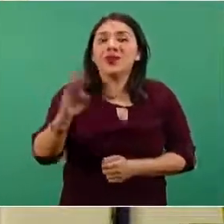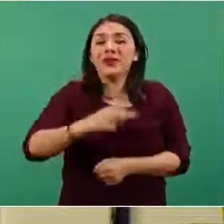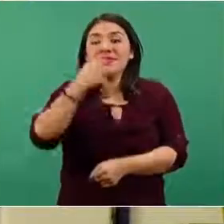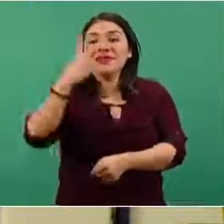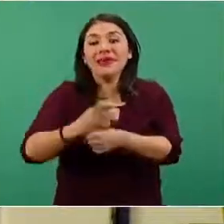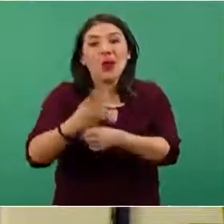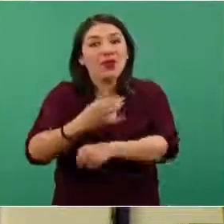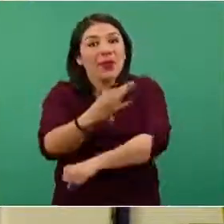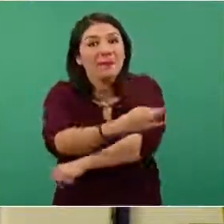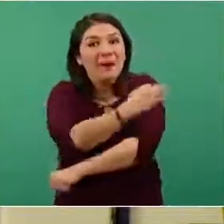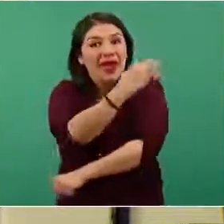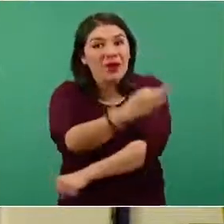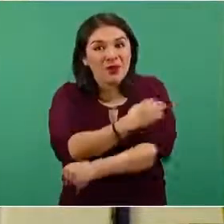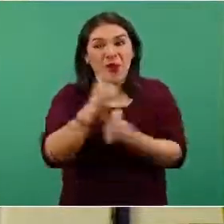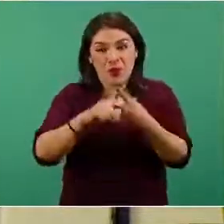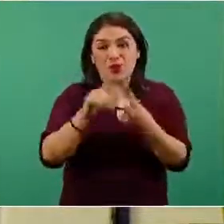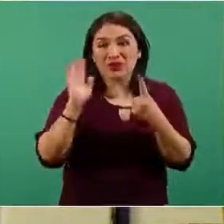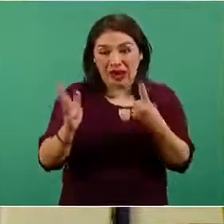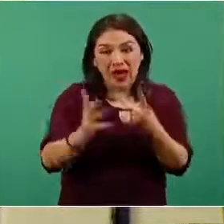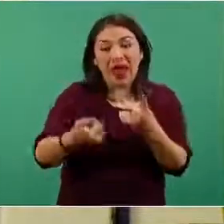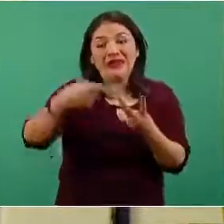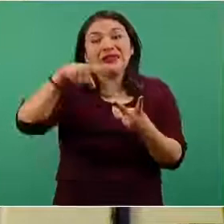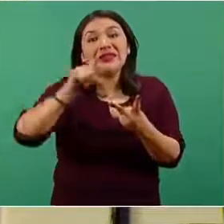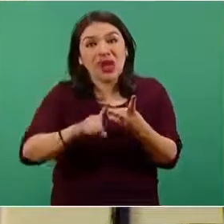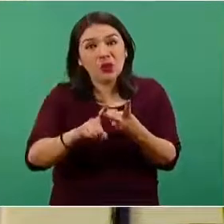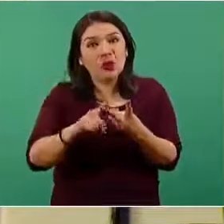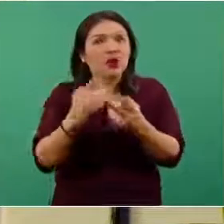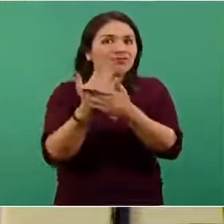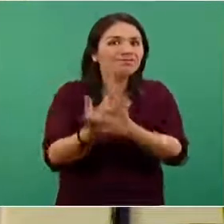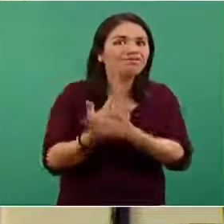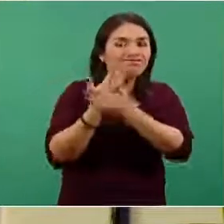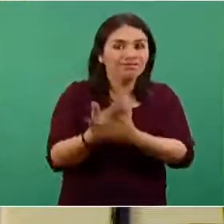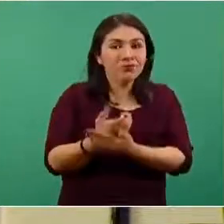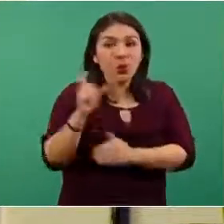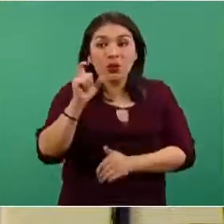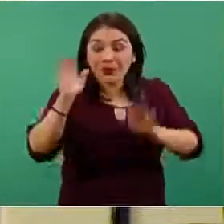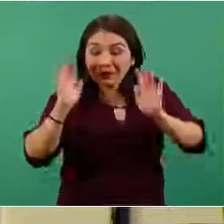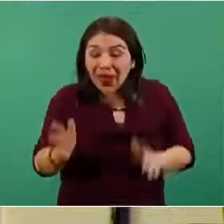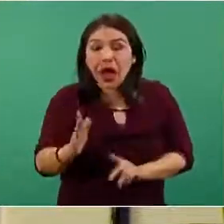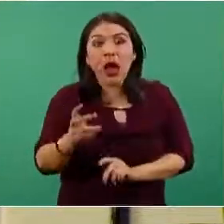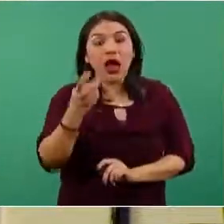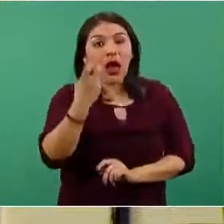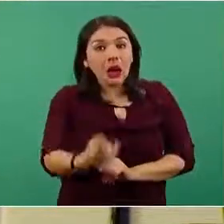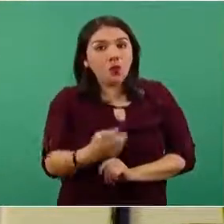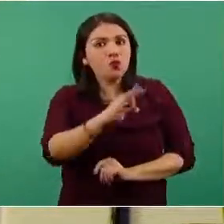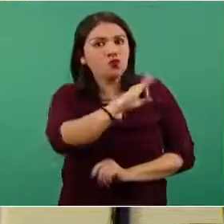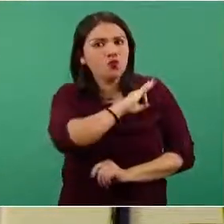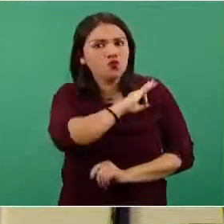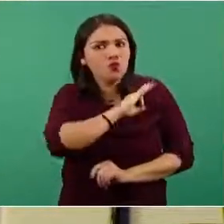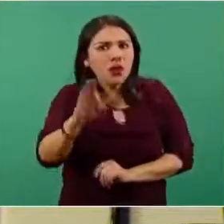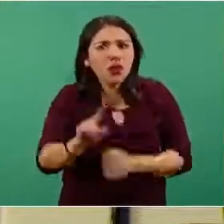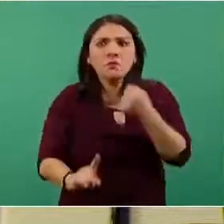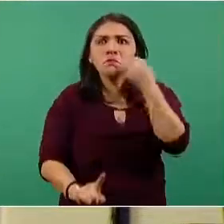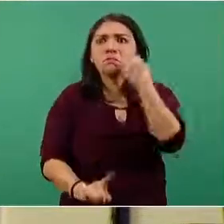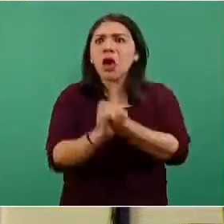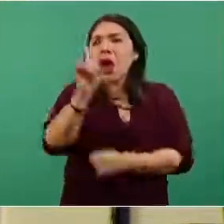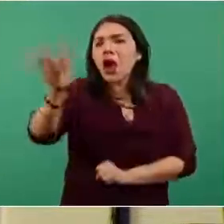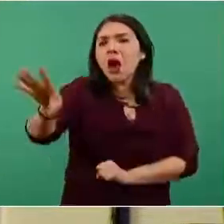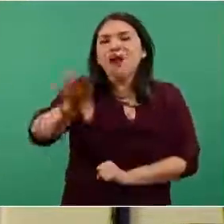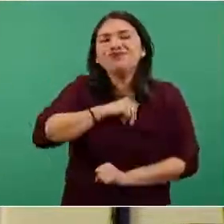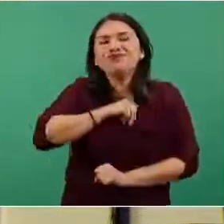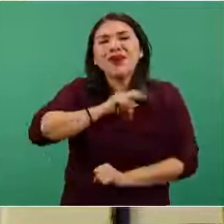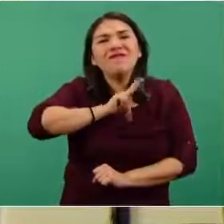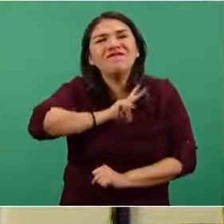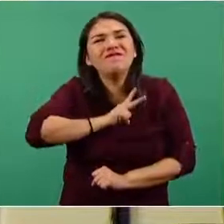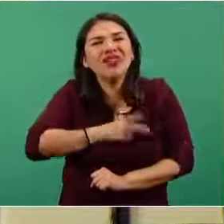segunda vacuna, la segunda dosis de esta vacuna, pudiera contraer el virus y